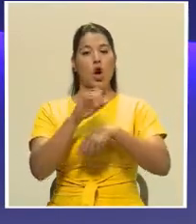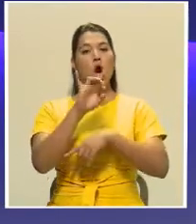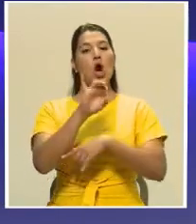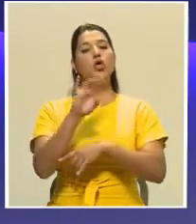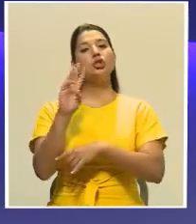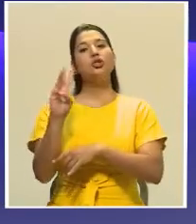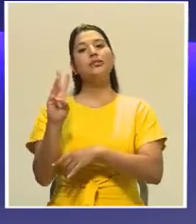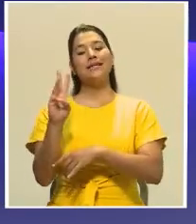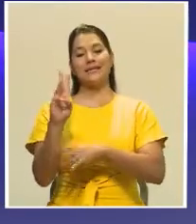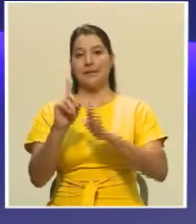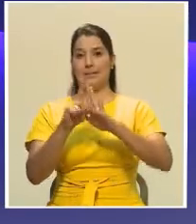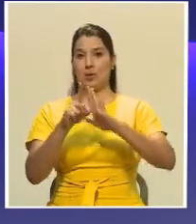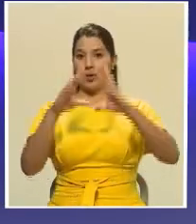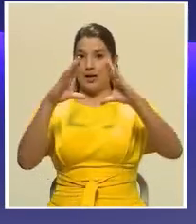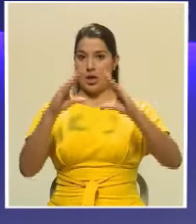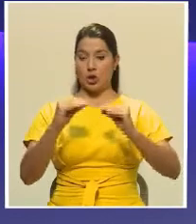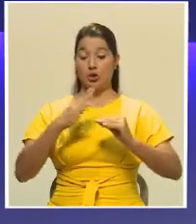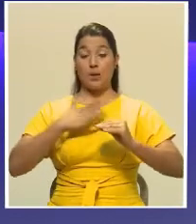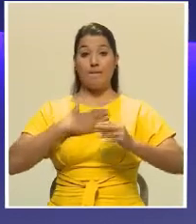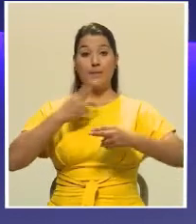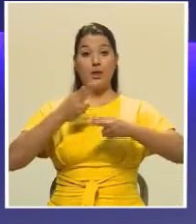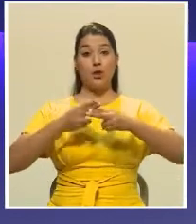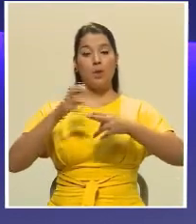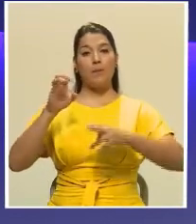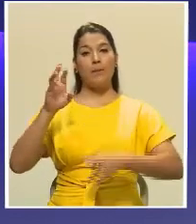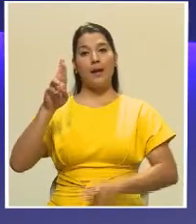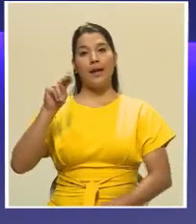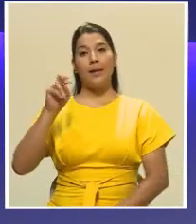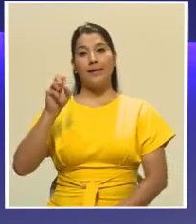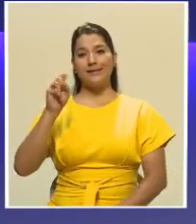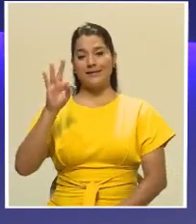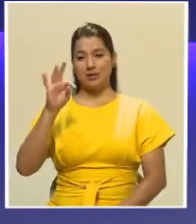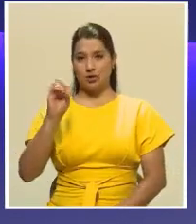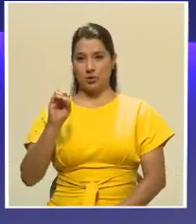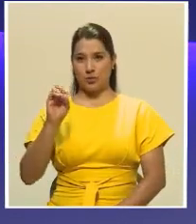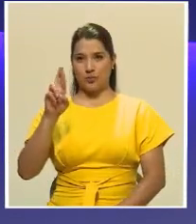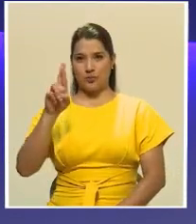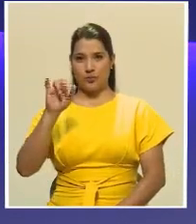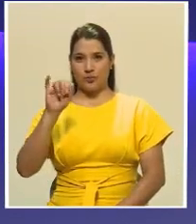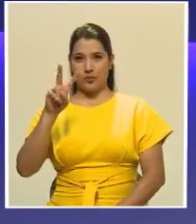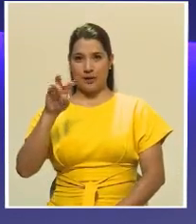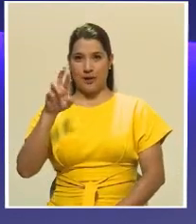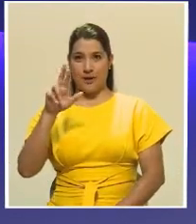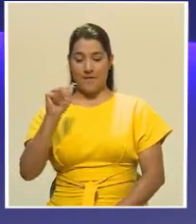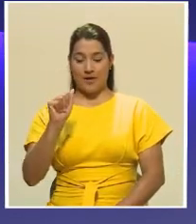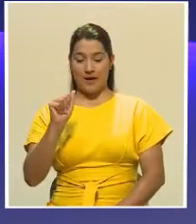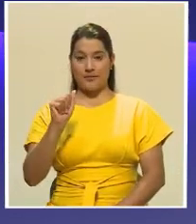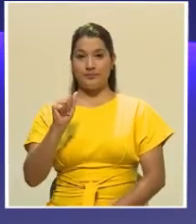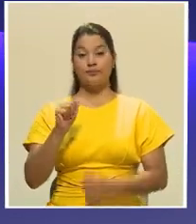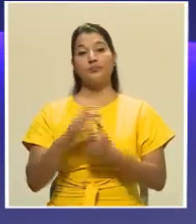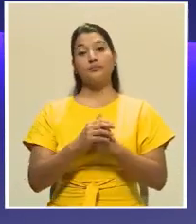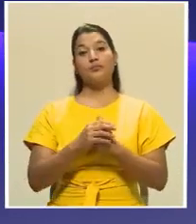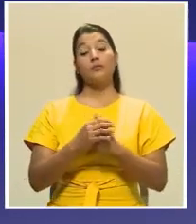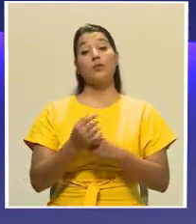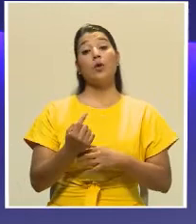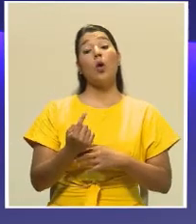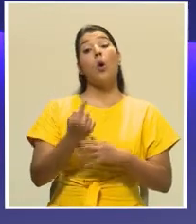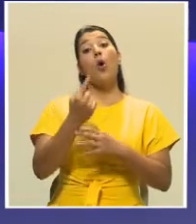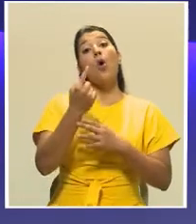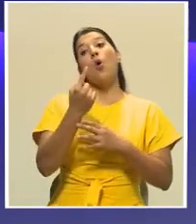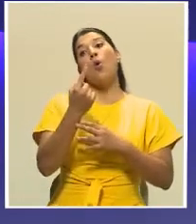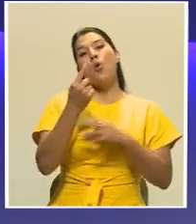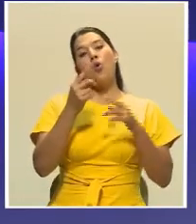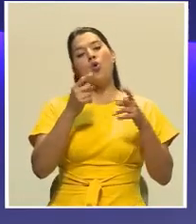de la noche. Soy Ernesto Rivera. Uno de los grandes contrapesos que tiene